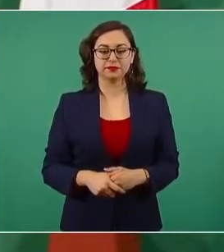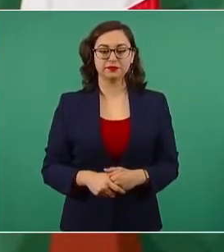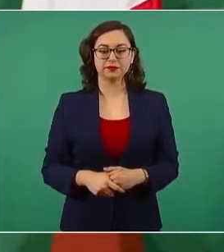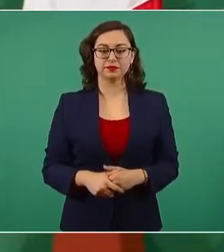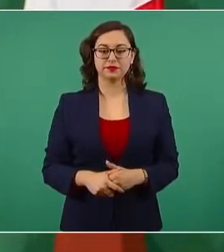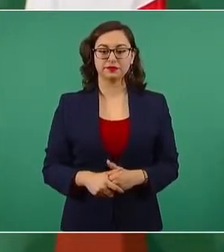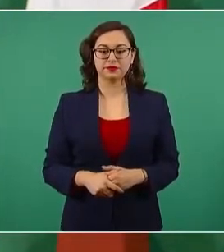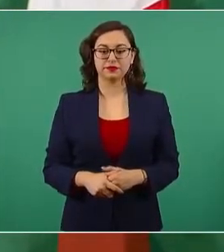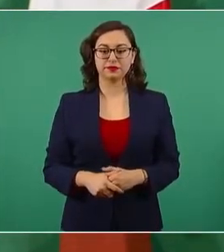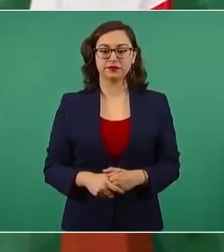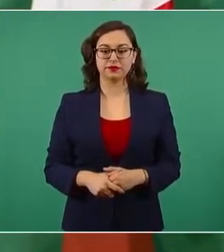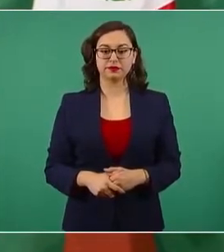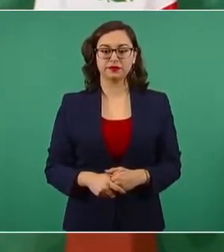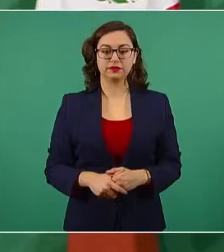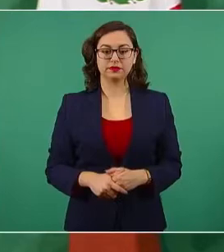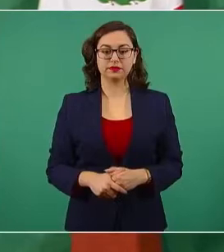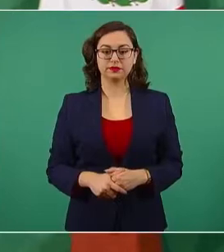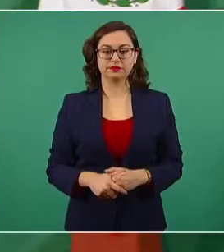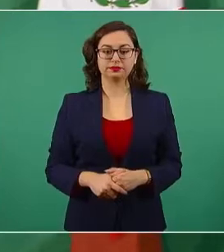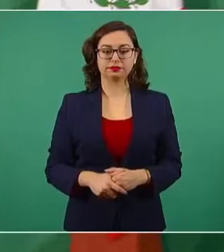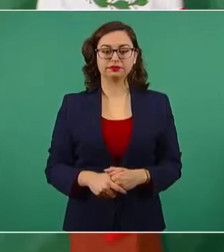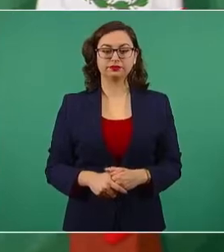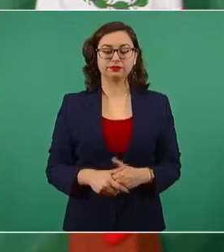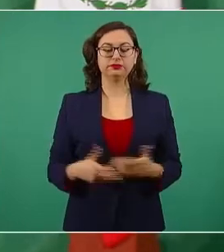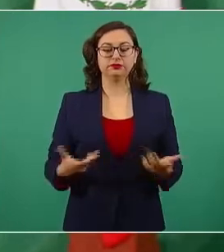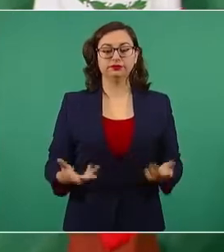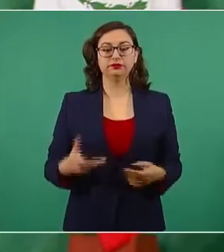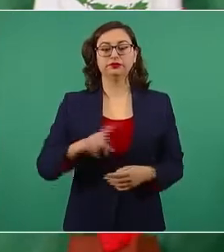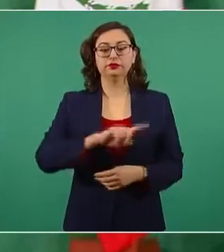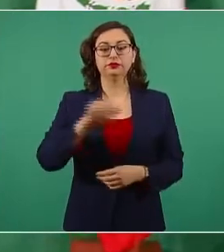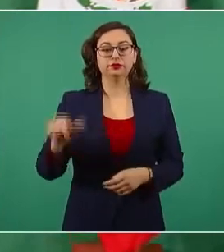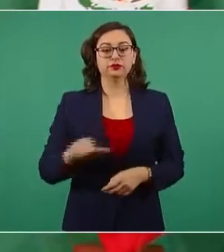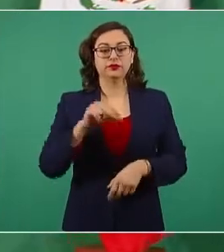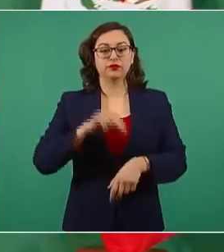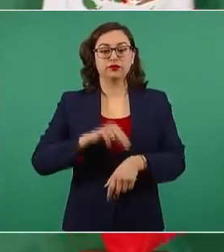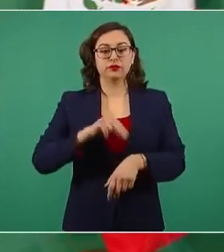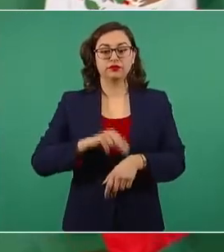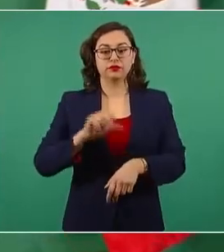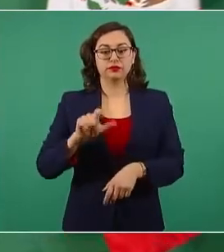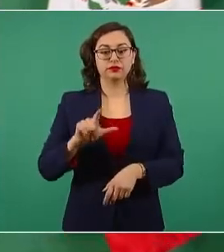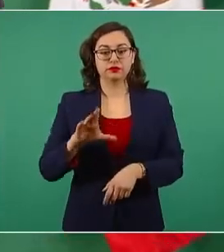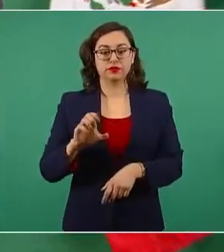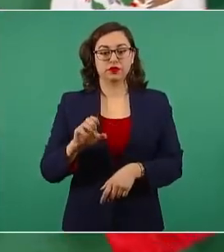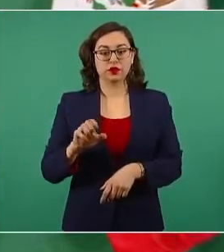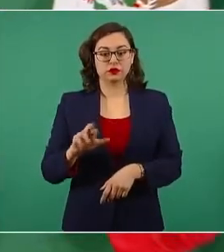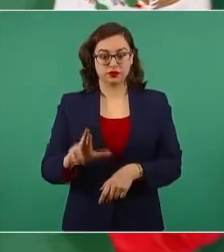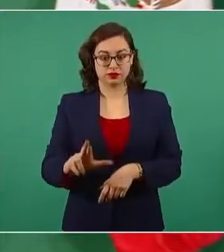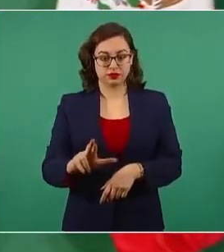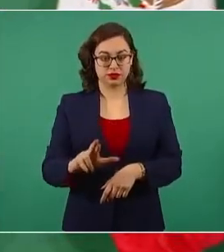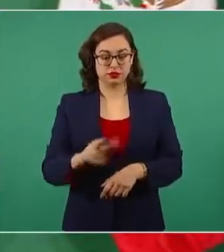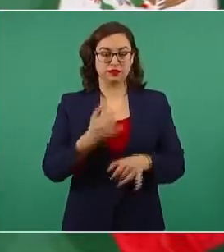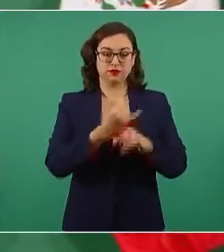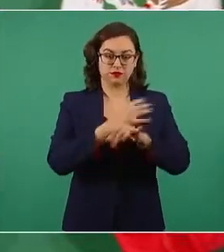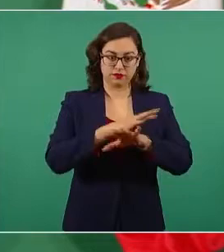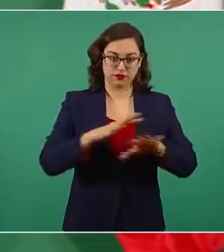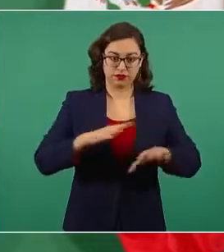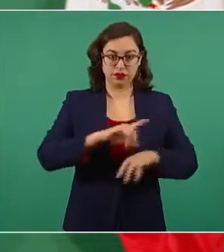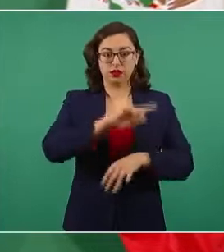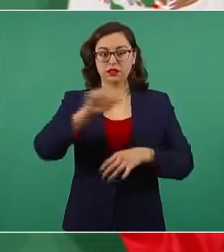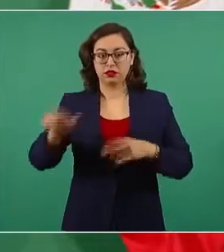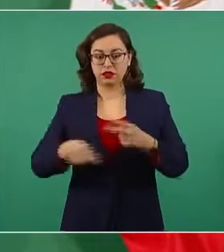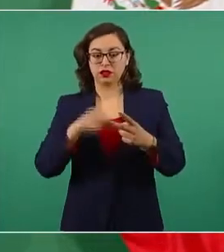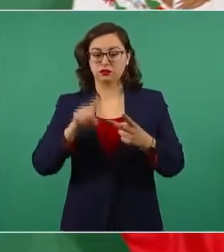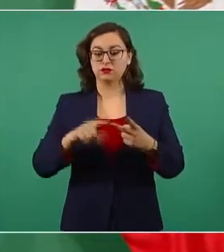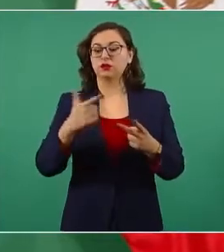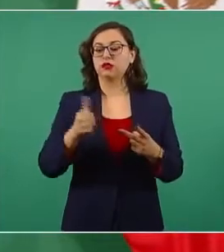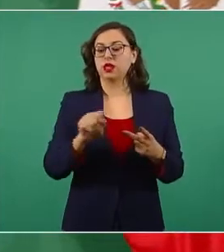después del doctor Alcocer, pues Hugo López-Gatell va a informar sobre